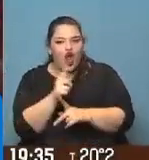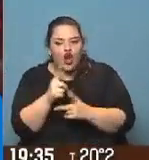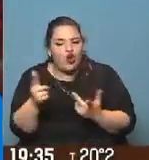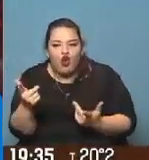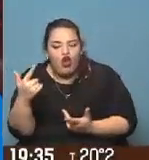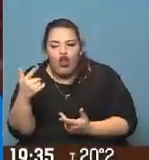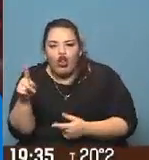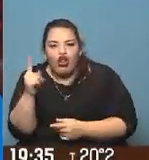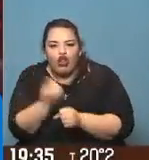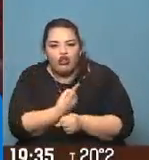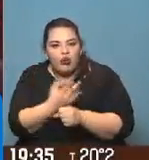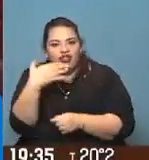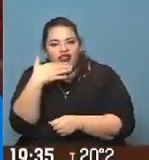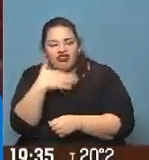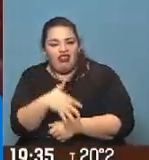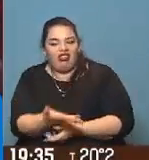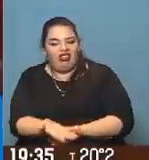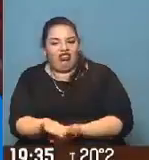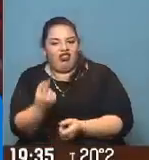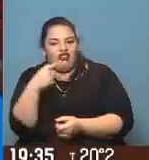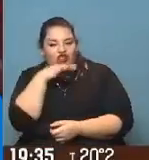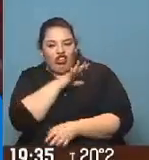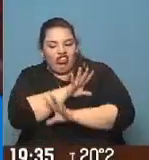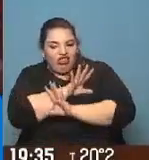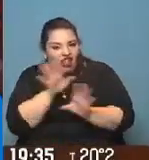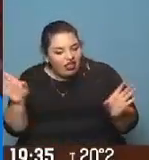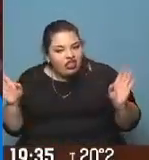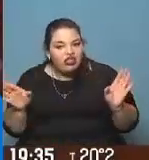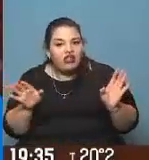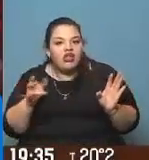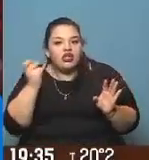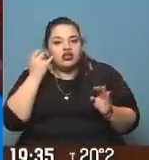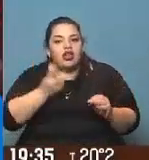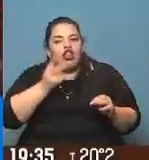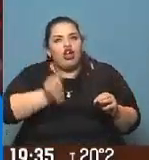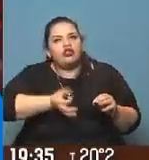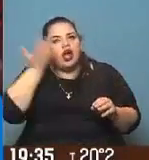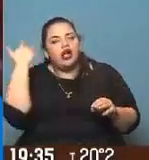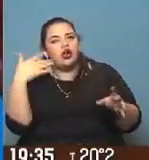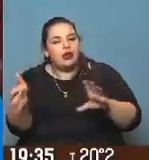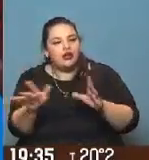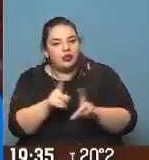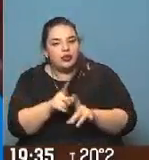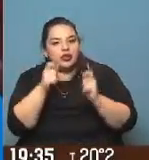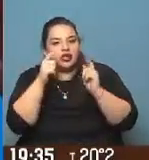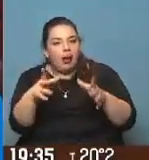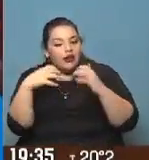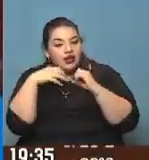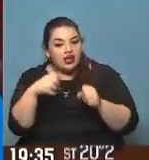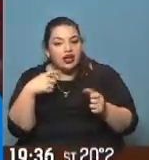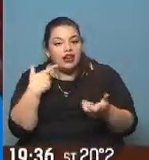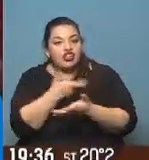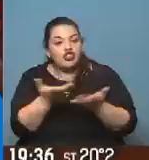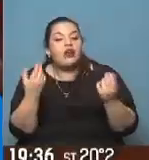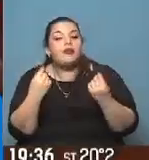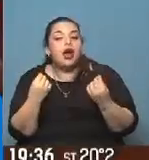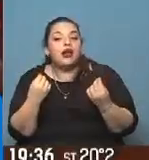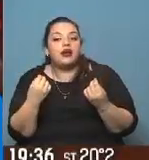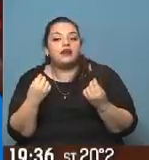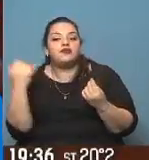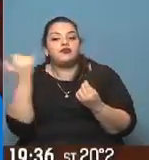La ley de reparación histórica hace hoy 2 años y monedas le daba un plazo a la Secretaría de Seguridad Social para generar un